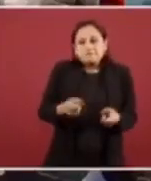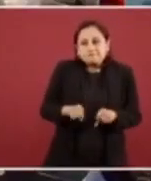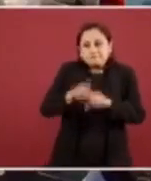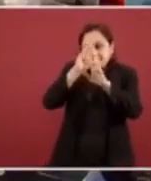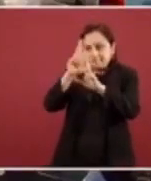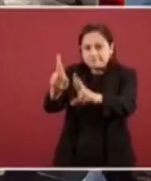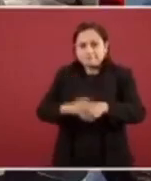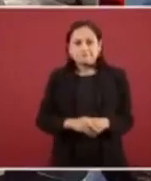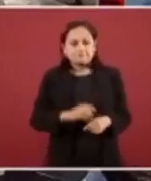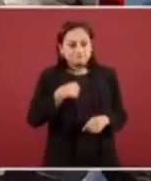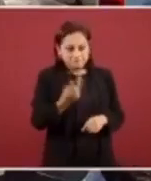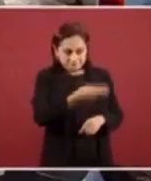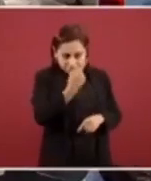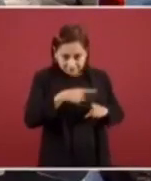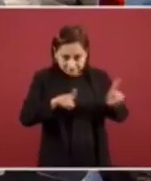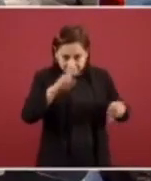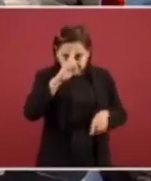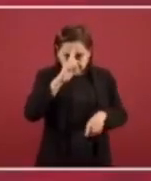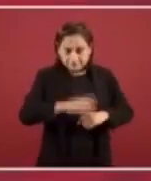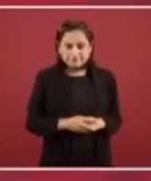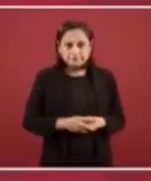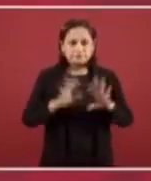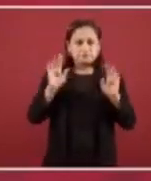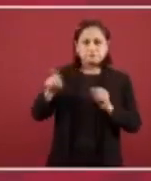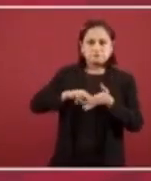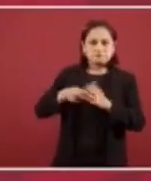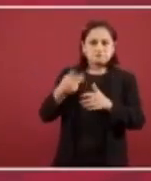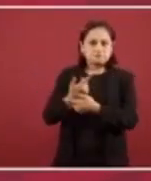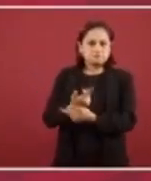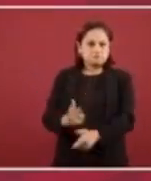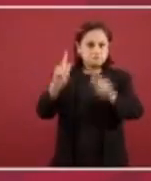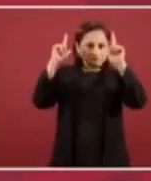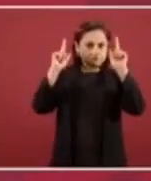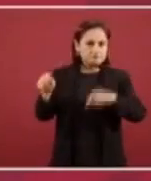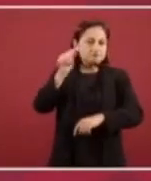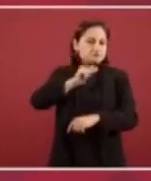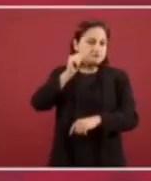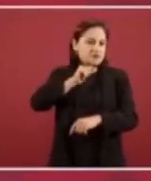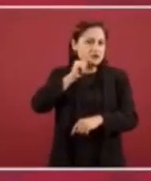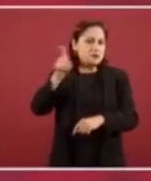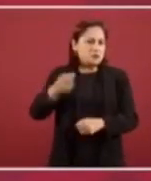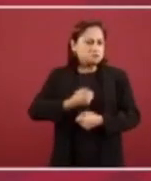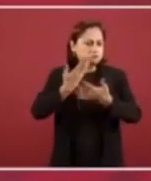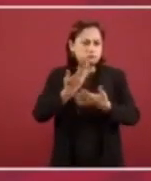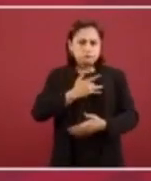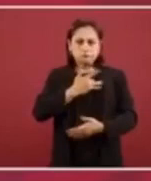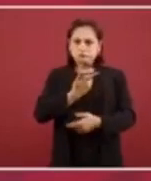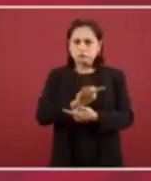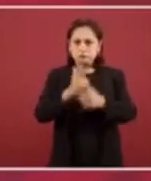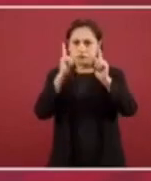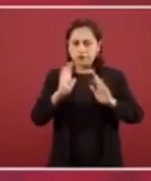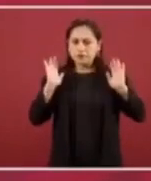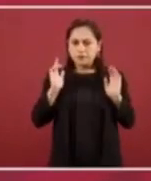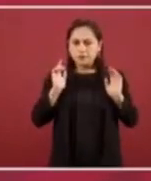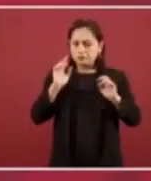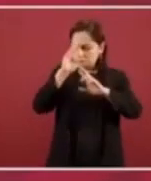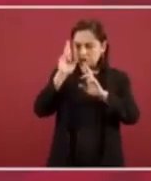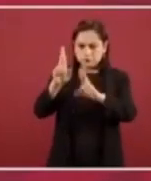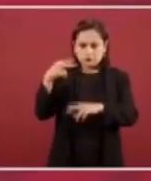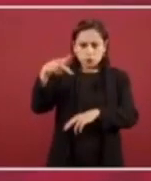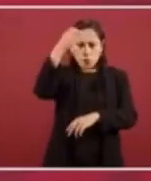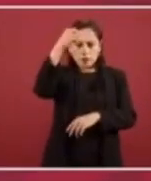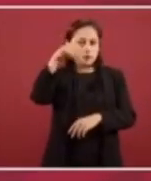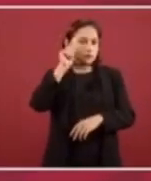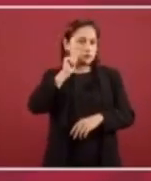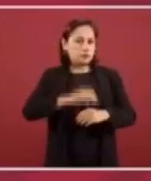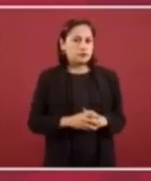difiere. Es libre el ingeniero, siempre ha dicho lo que siente y se respeta su punto de vista.